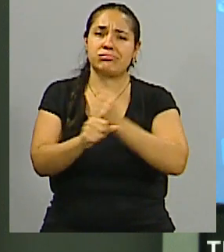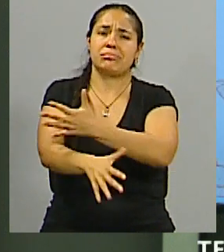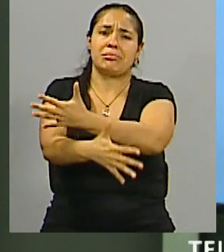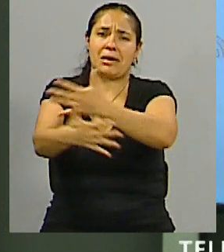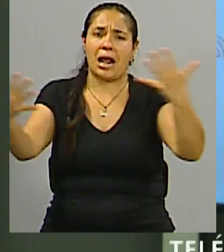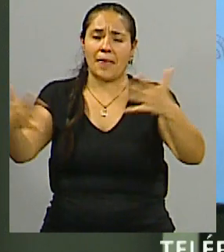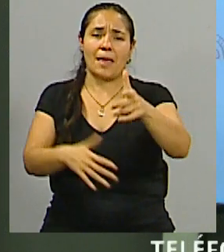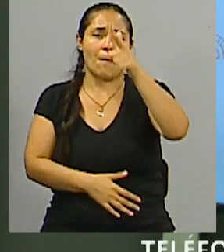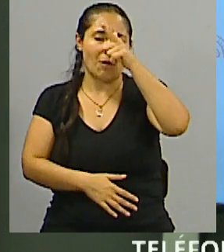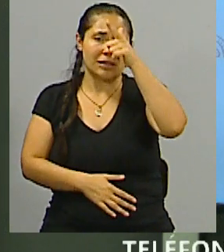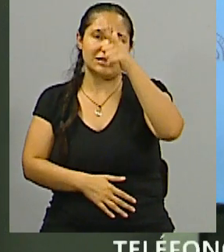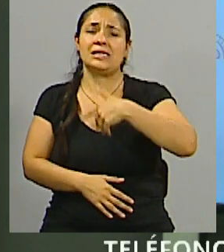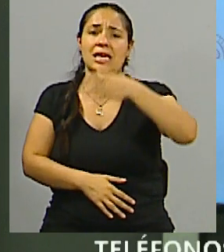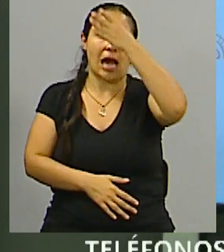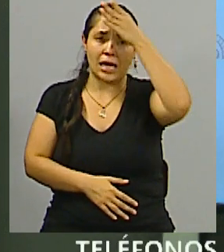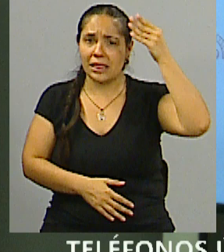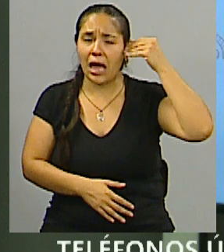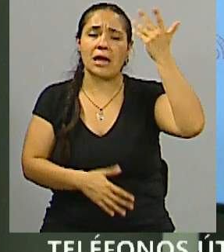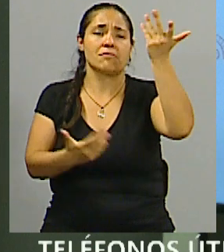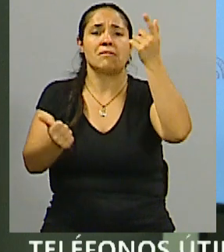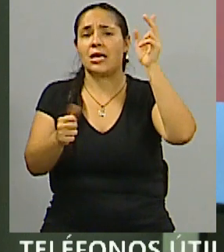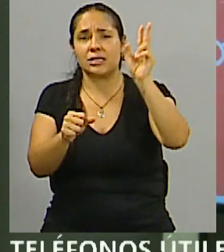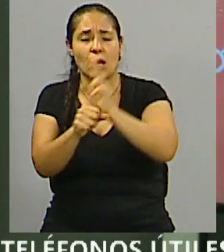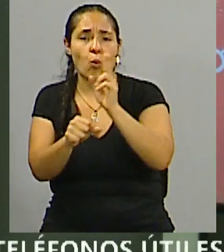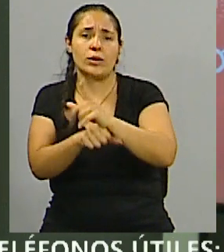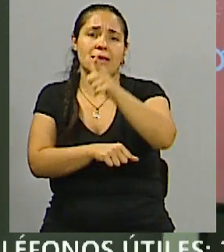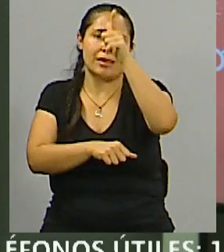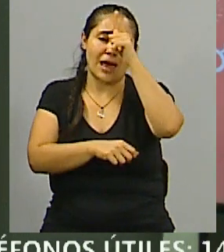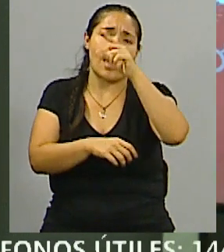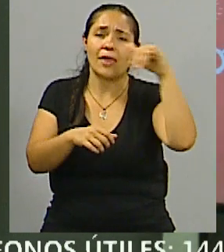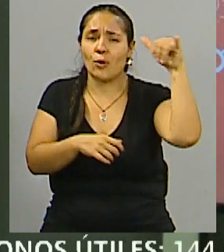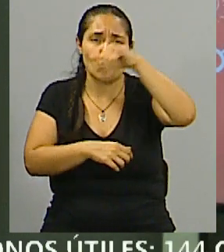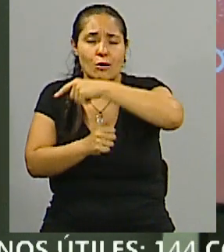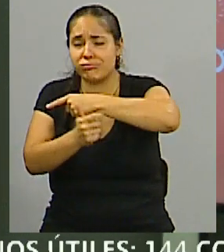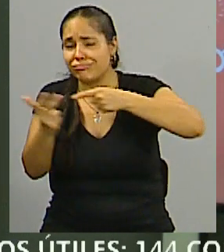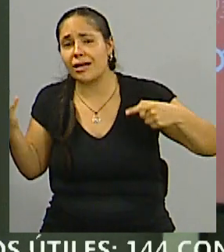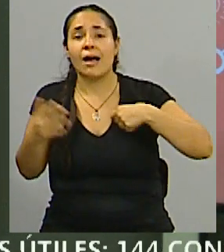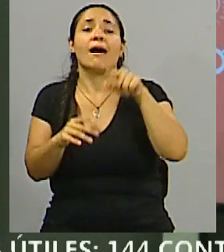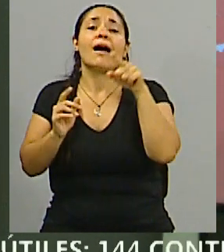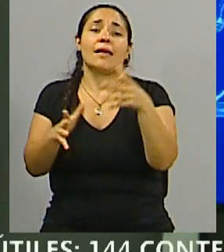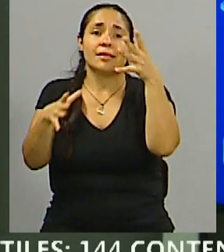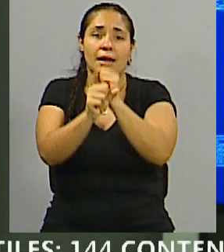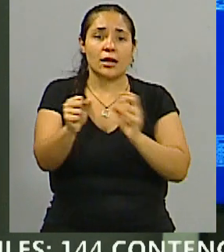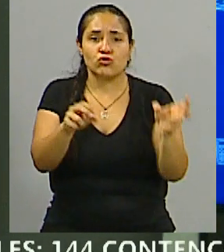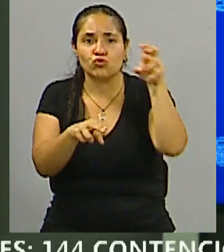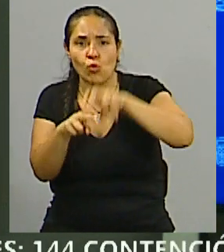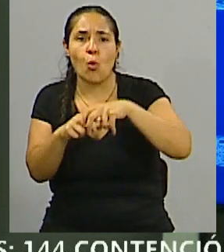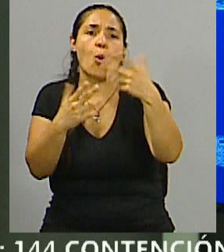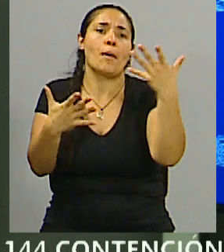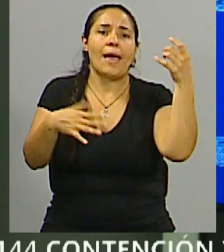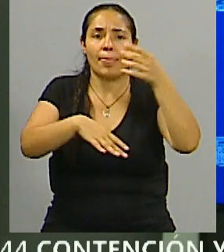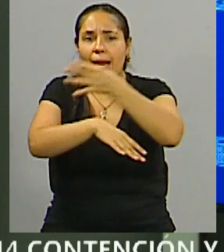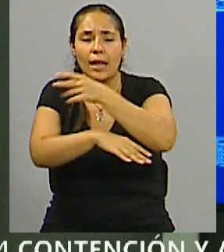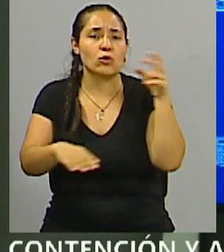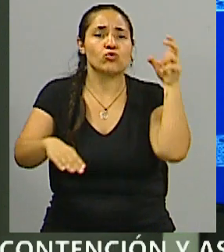de policías, gendarmes, prefectos, policías de seguridad aeroportuaria, subiendo a trenes, subiendo a colectivos, para ver, no